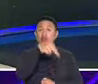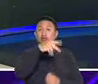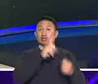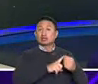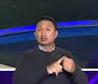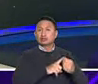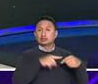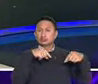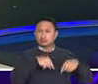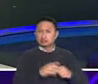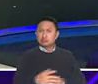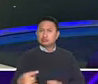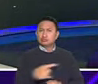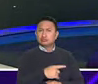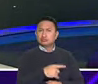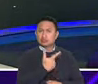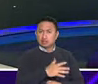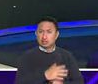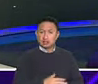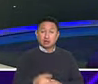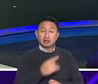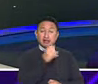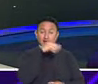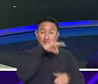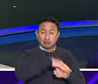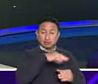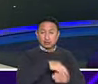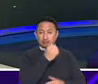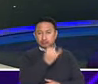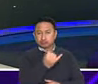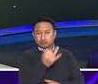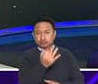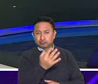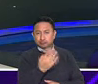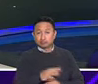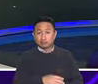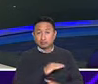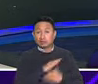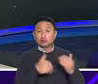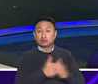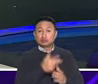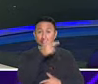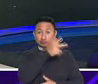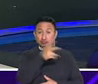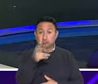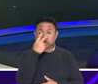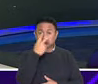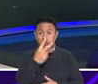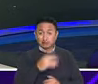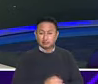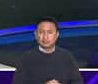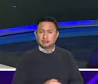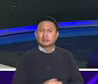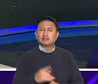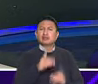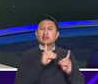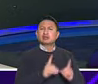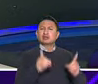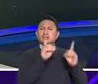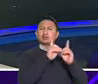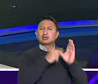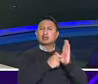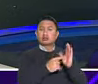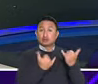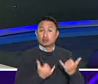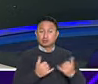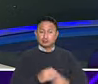Quito, precisamente donde se lleva a cabo este conteo visible, donde todos los medios de comunicación pueden exponer, por supuesto, los datos, los resultados a